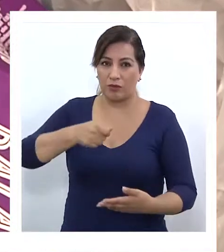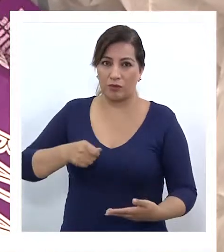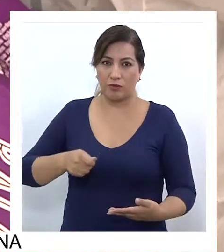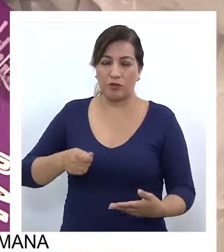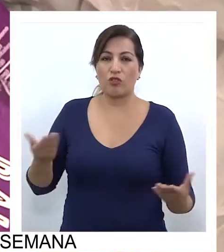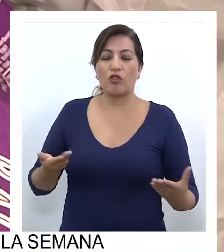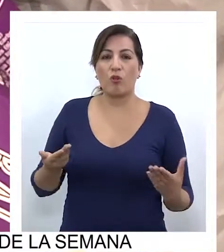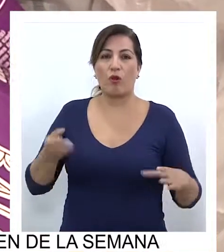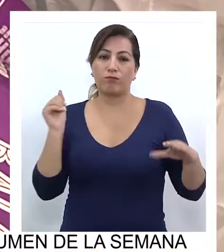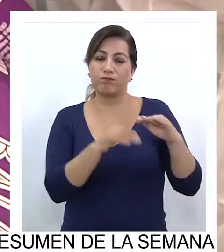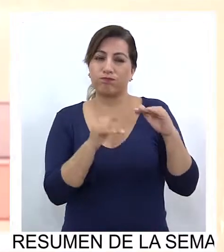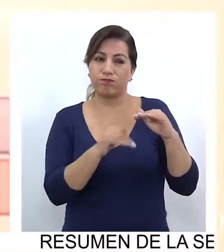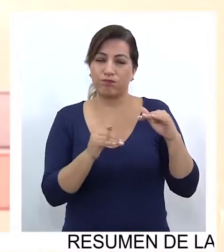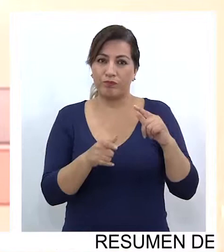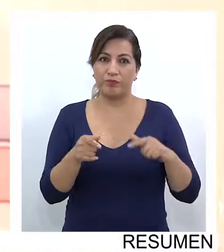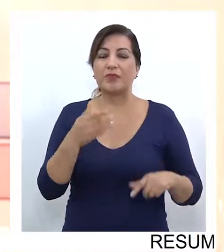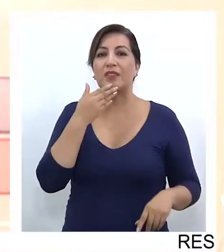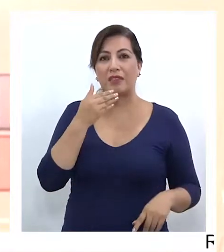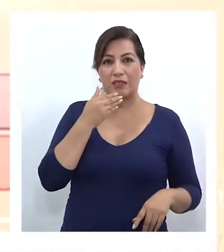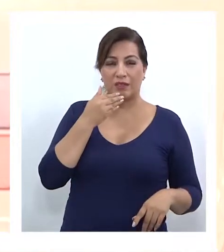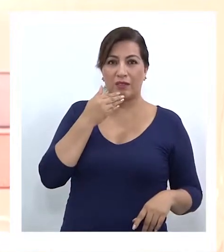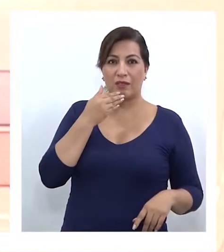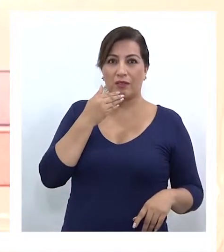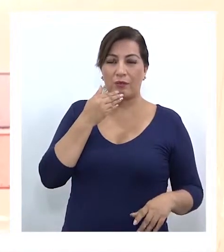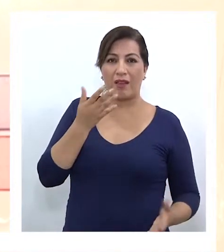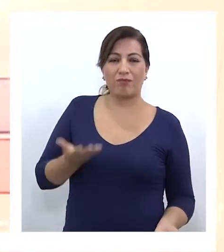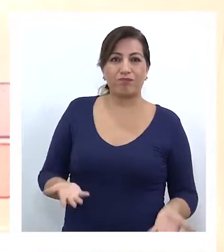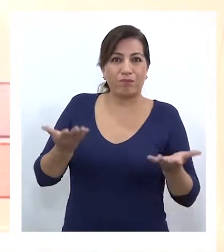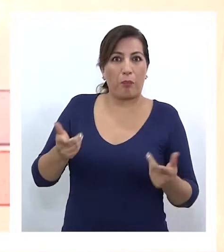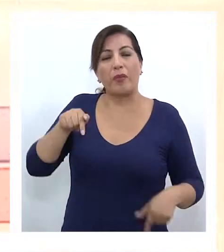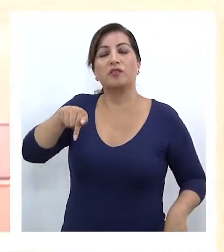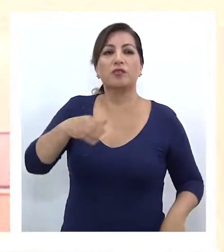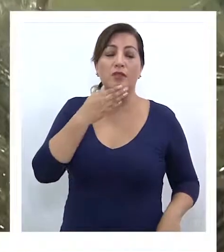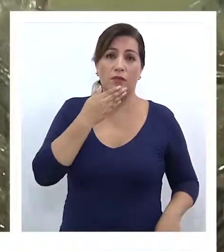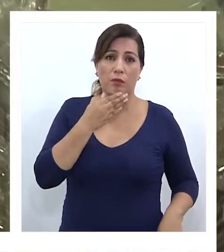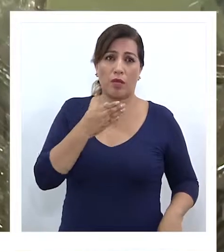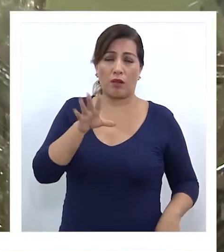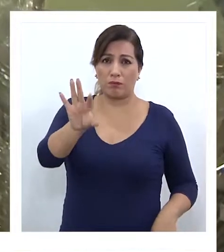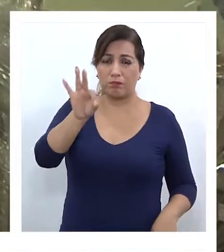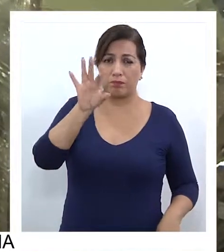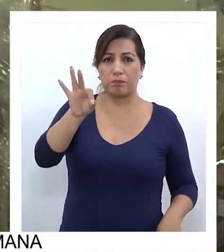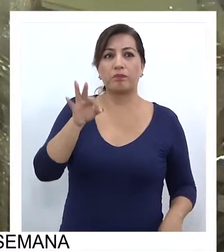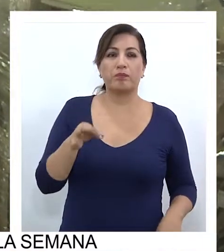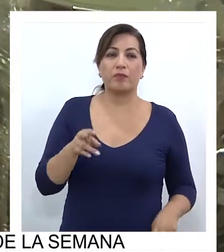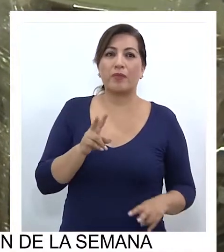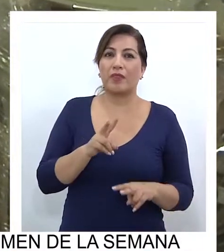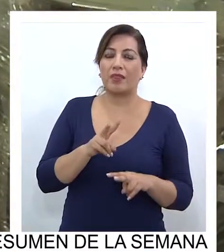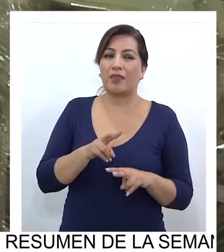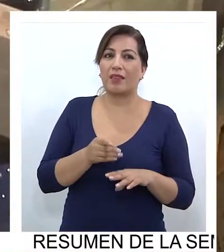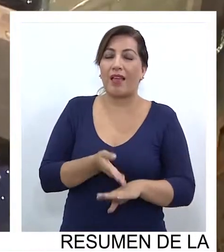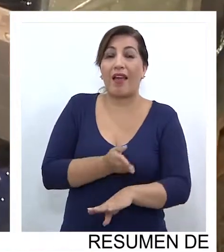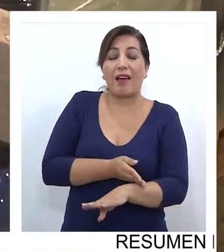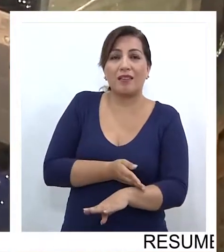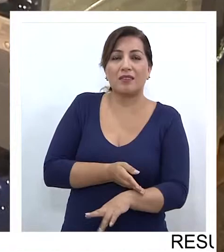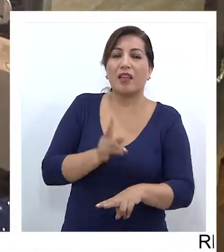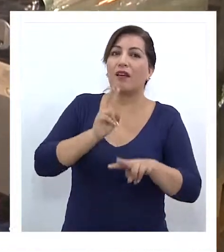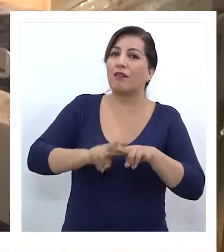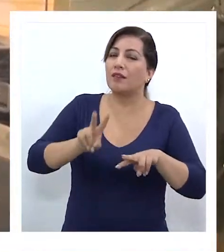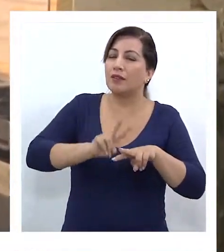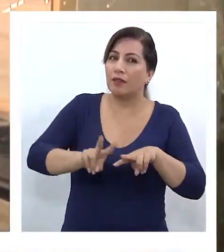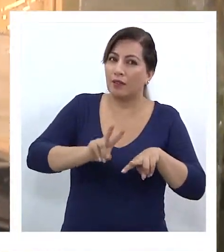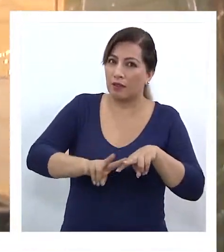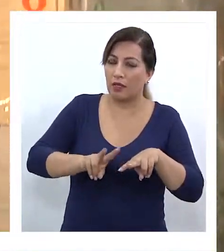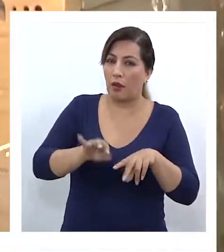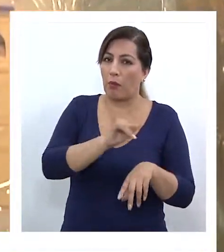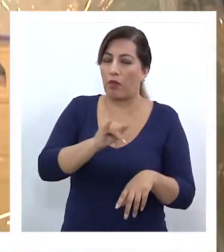en las regiones, al igual que la capacidad de valorización. También la opción de pretratamiento de residuos para